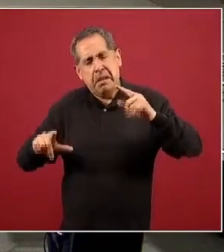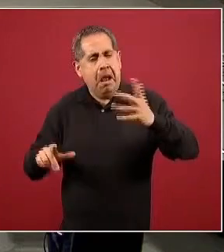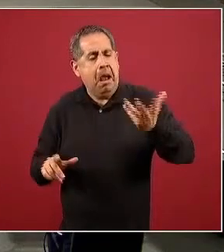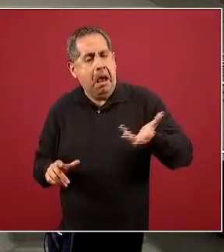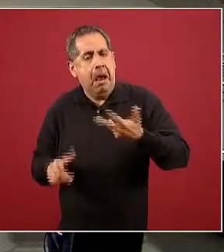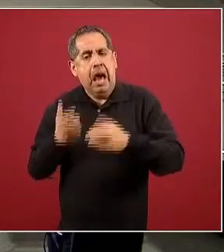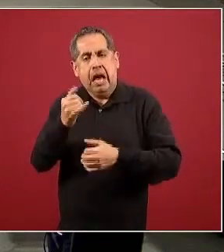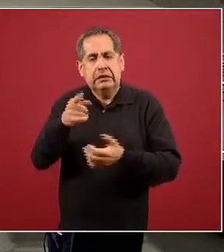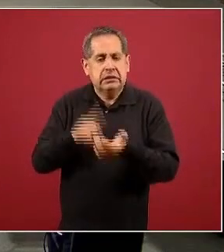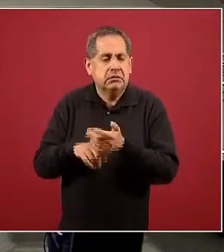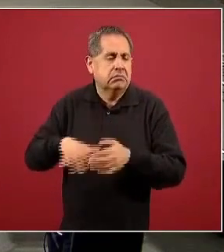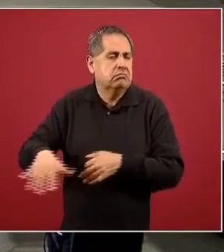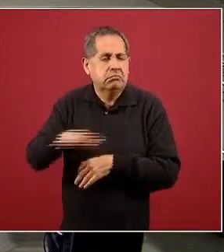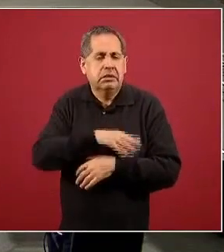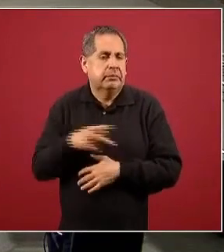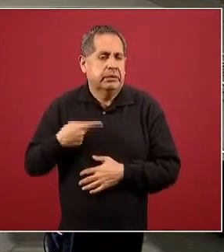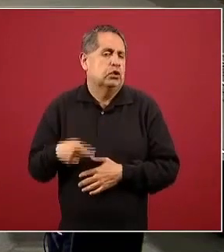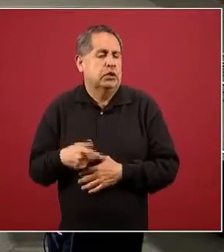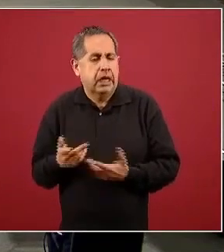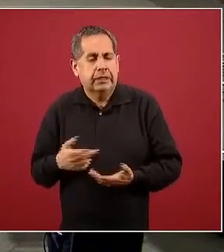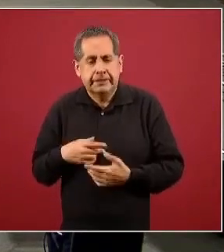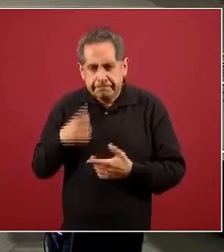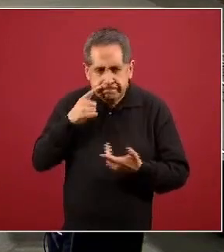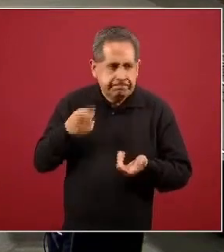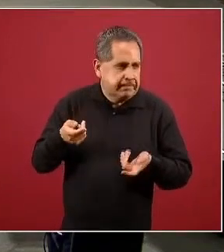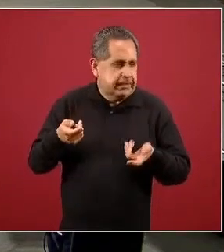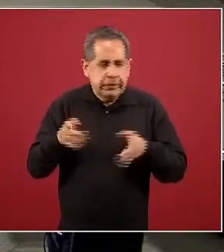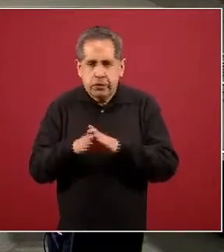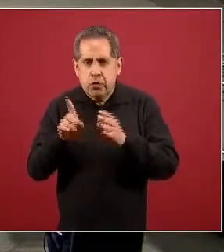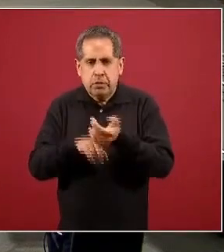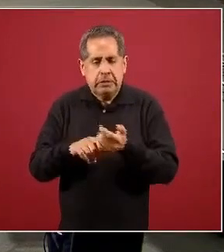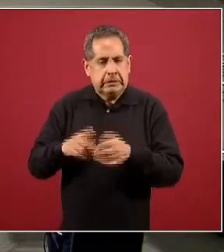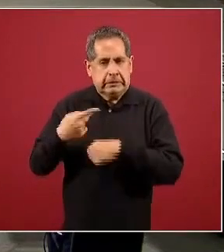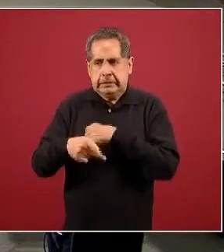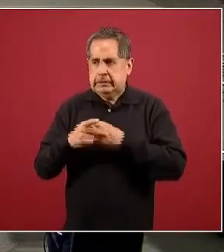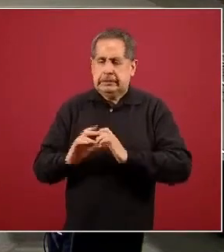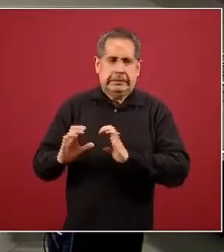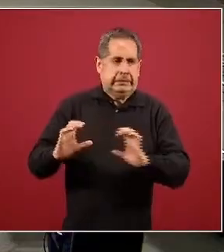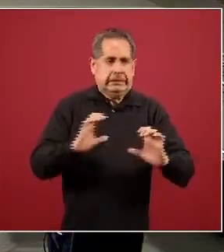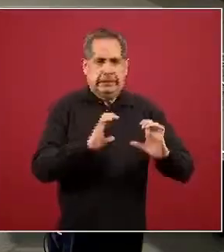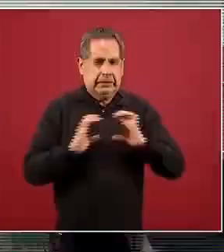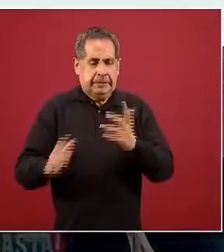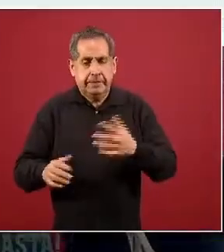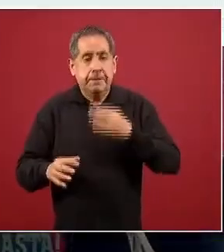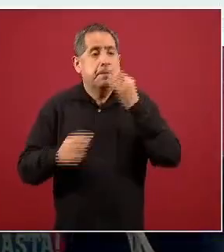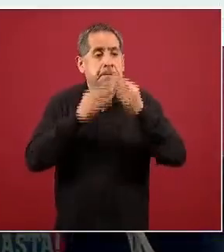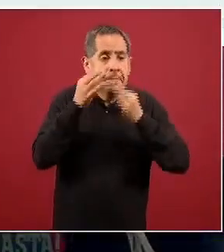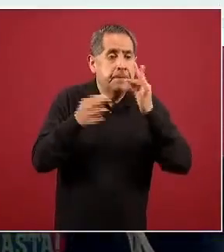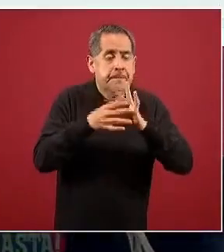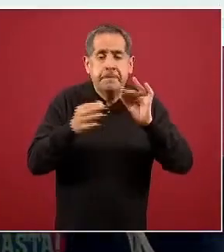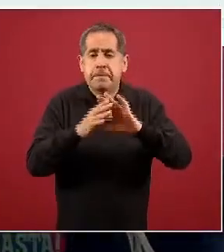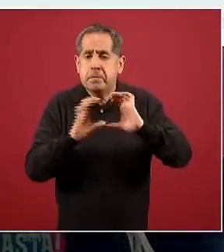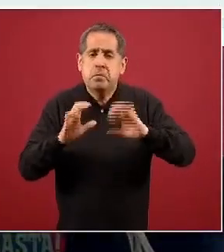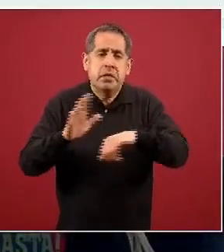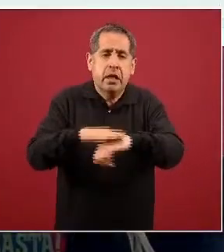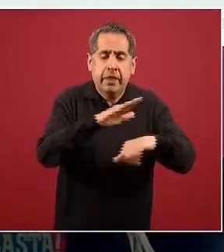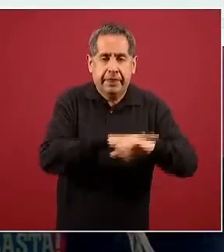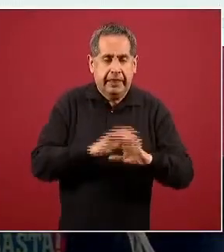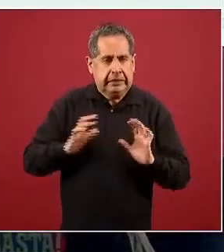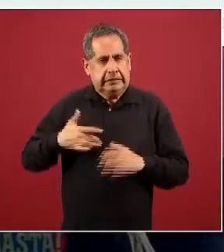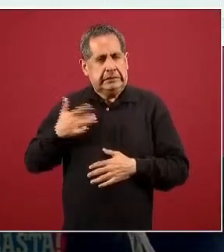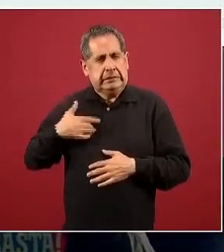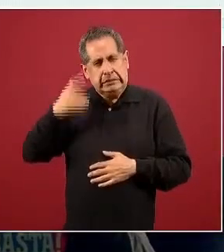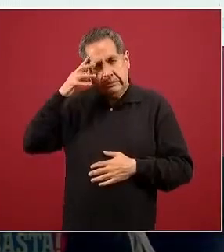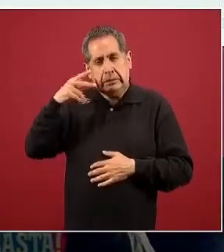que también tenemos como sociedad, de estar administrando nuestros riesgos. Promoción a la salud es administrar los riesgos